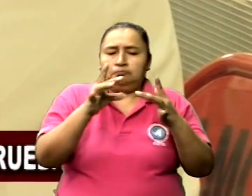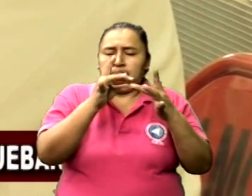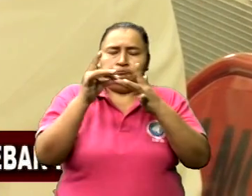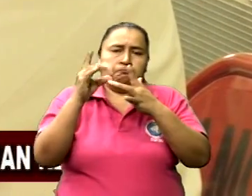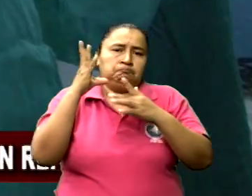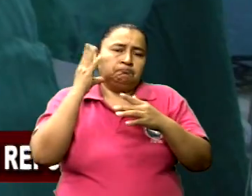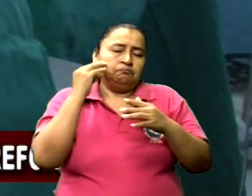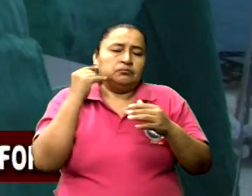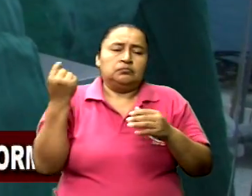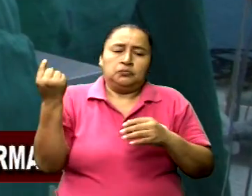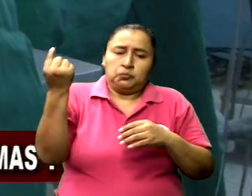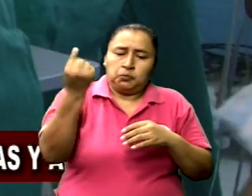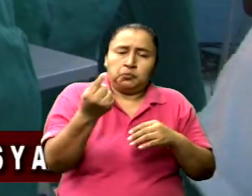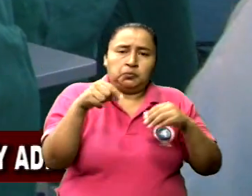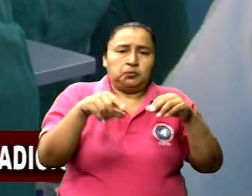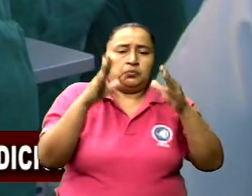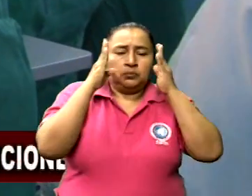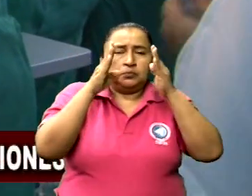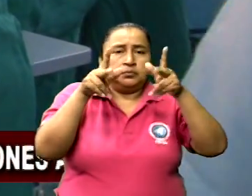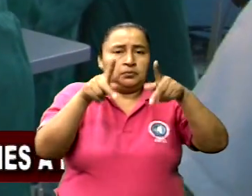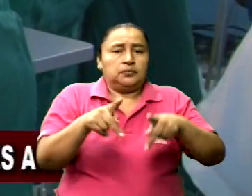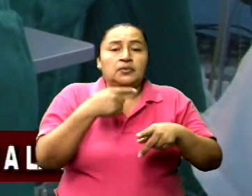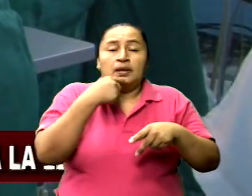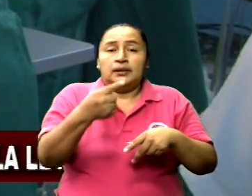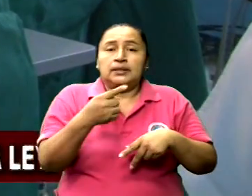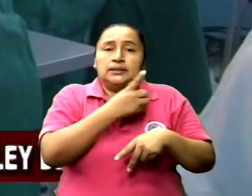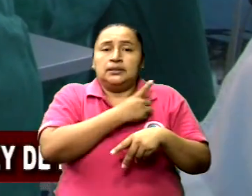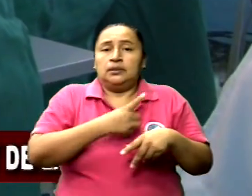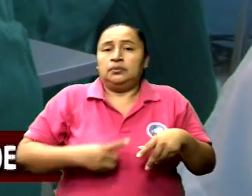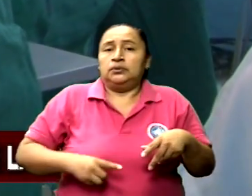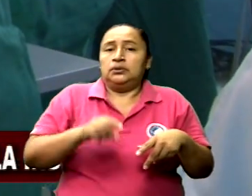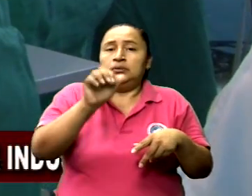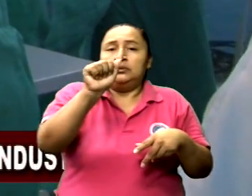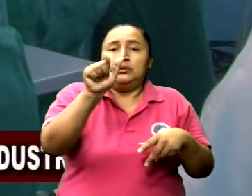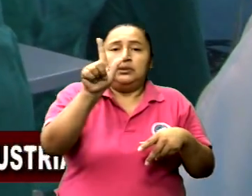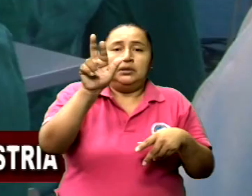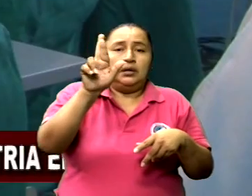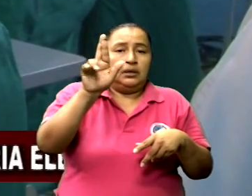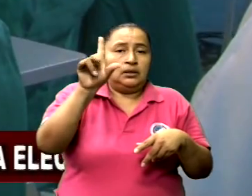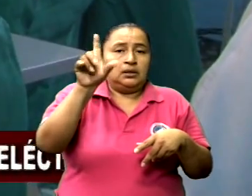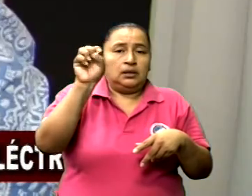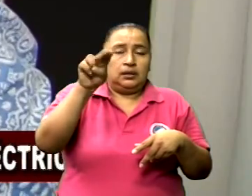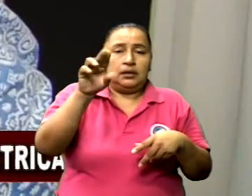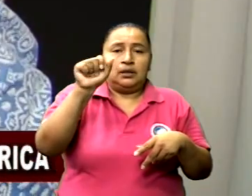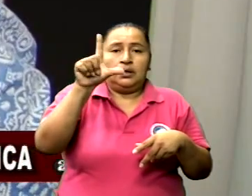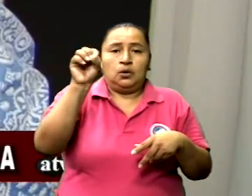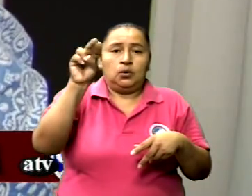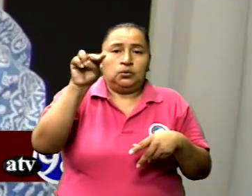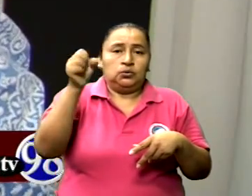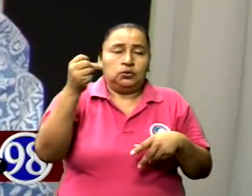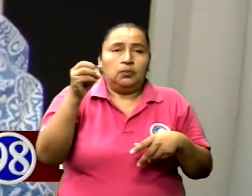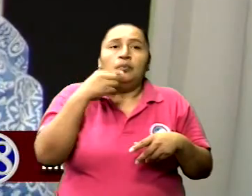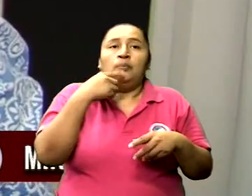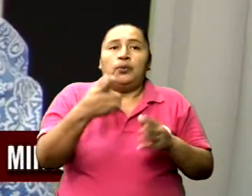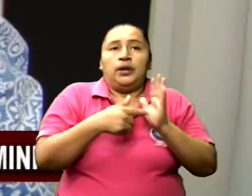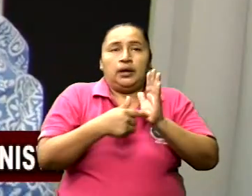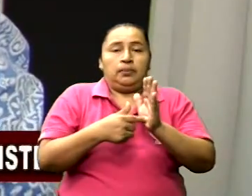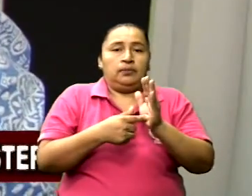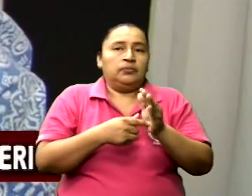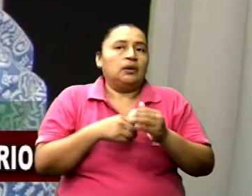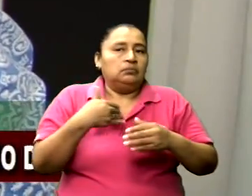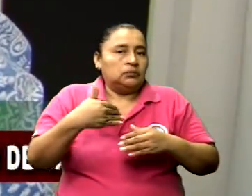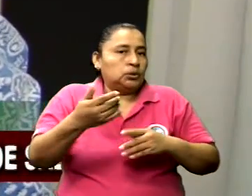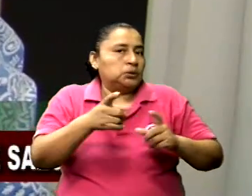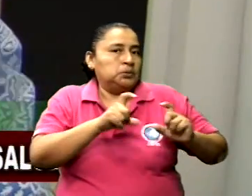que atienden a la ciudadanía, aseguró la diputada Arlene Alonso. Hablemos, por ejemplo, procedimientos